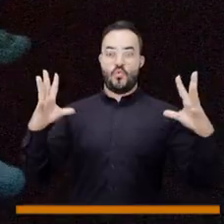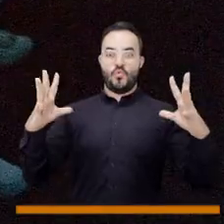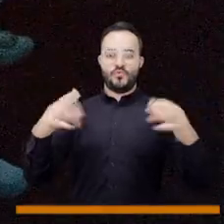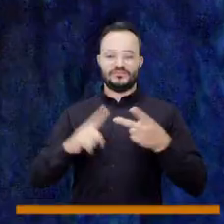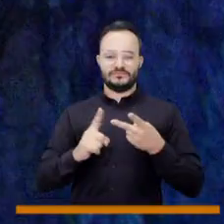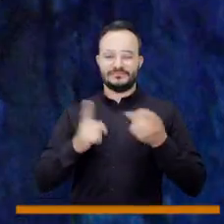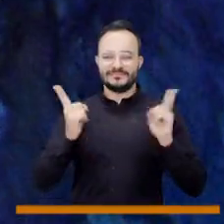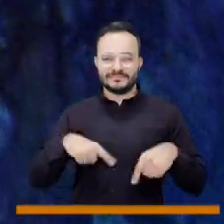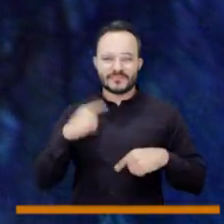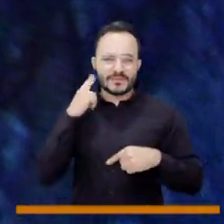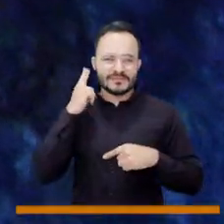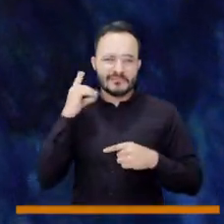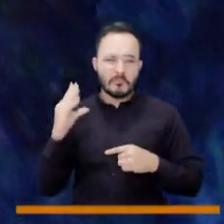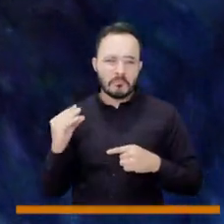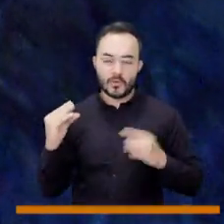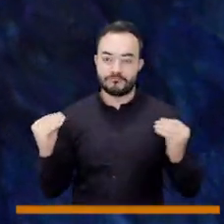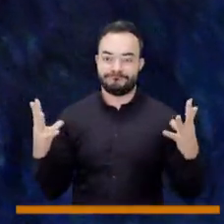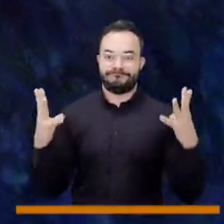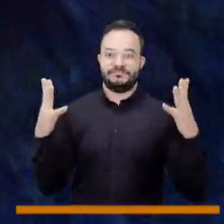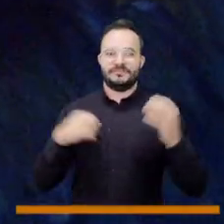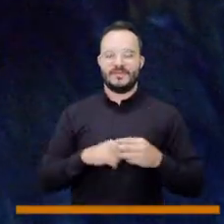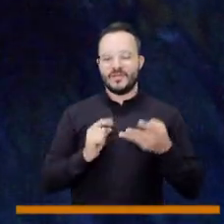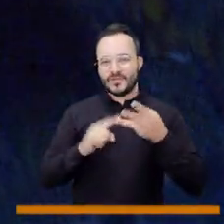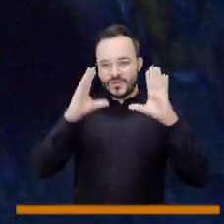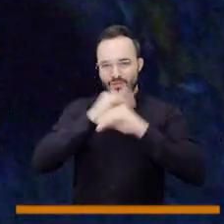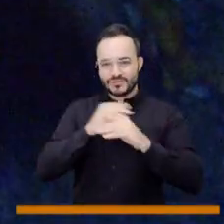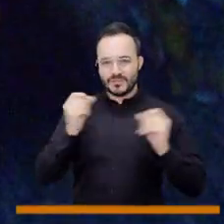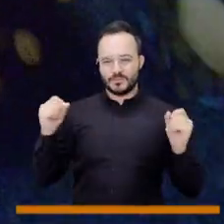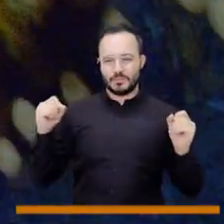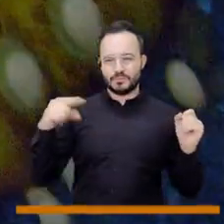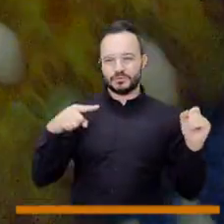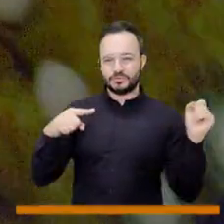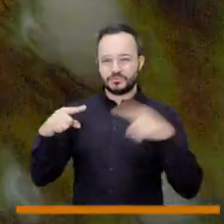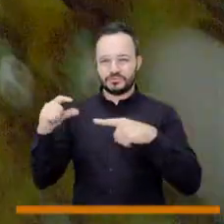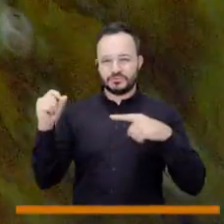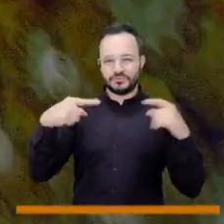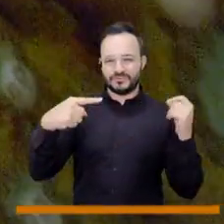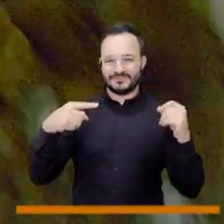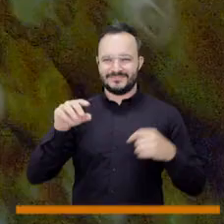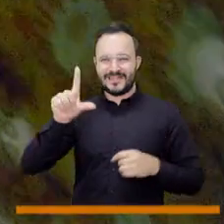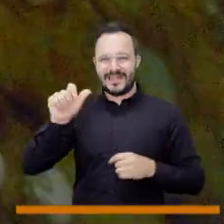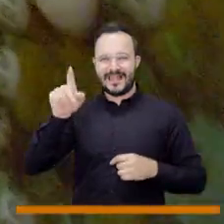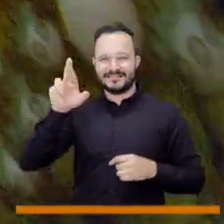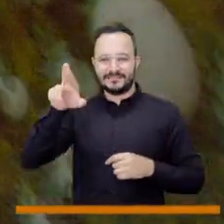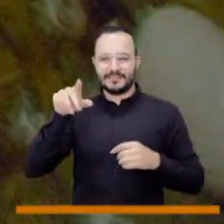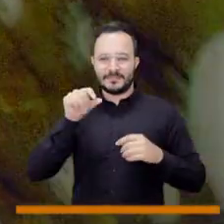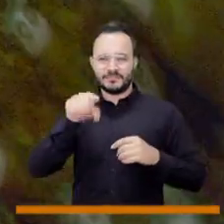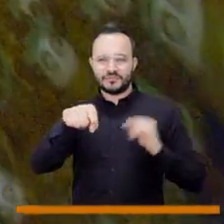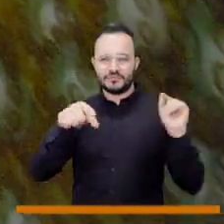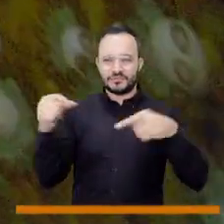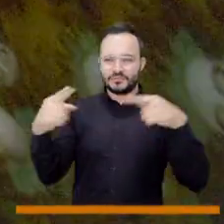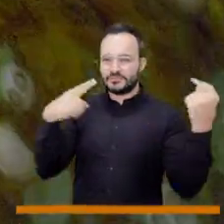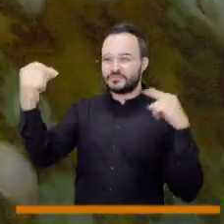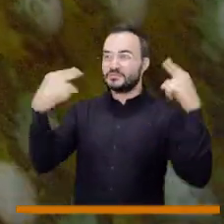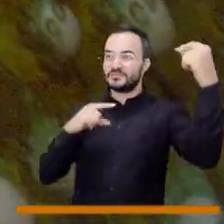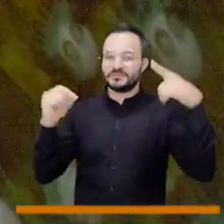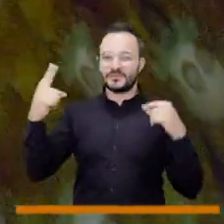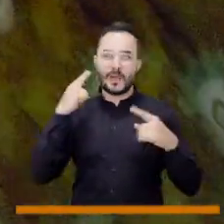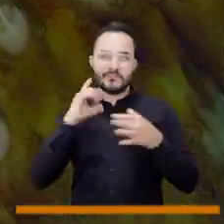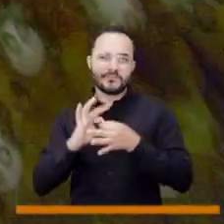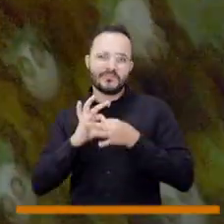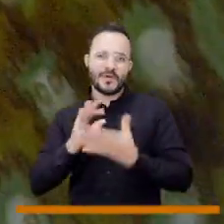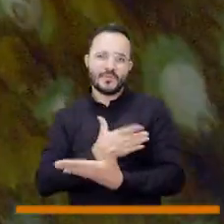se escucha mucho mejor, tenemos también programación en la noche con show láser, entonces hay unas cosas que tienen que ver con música que